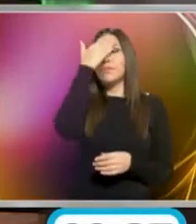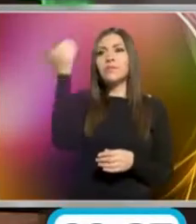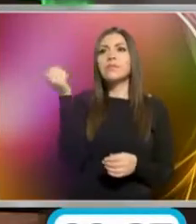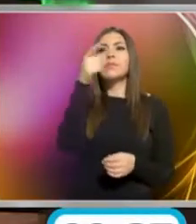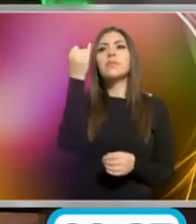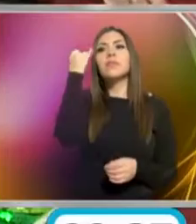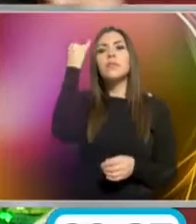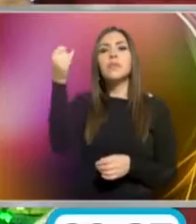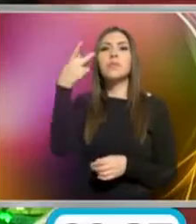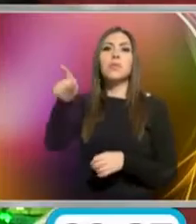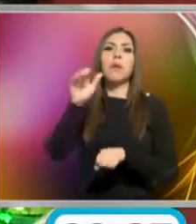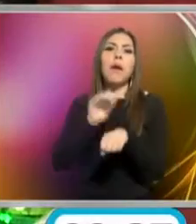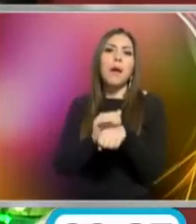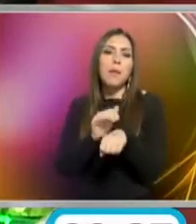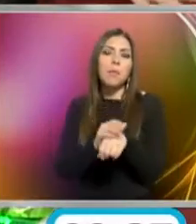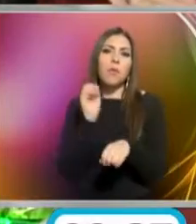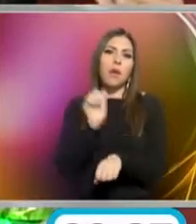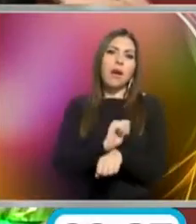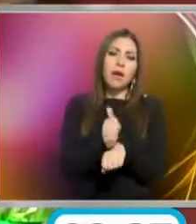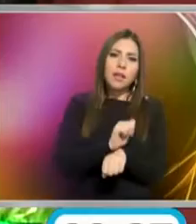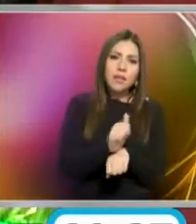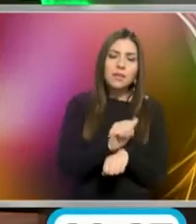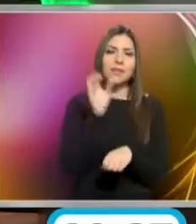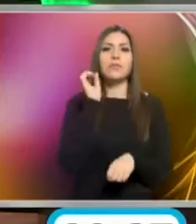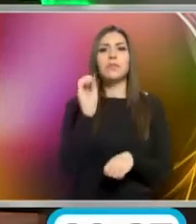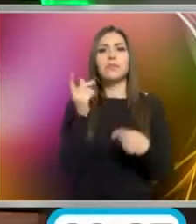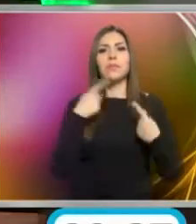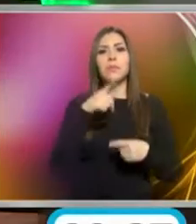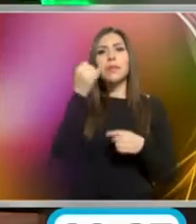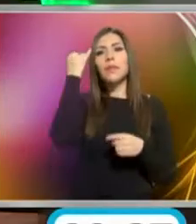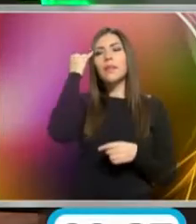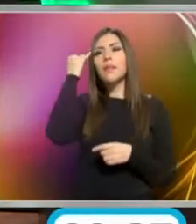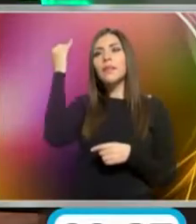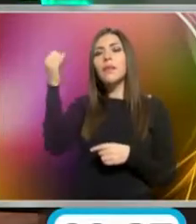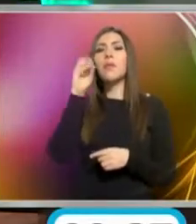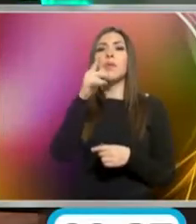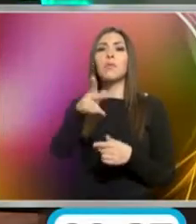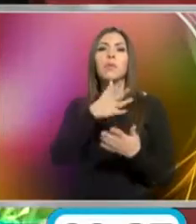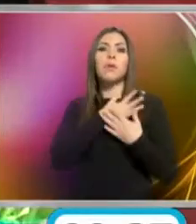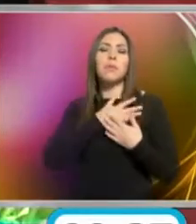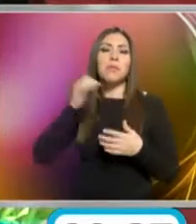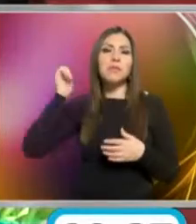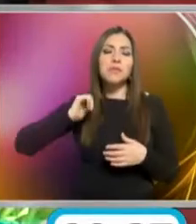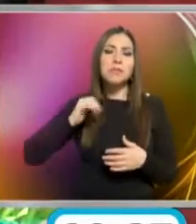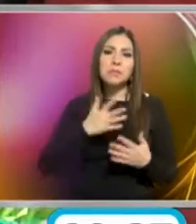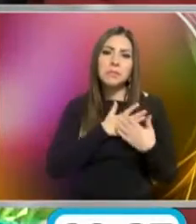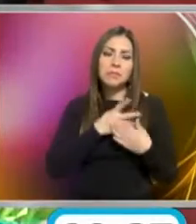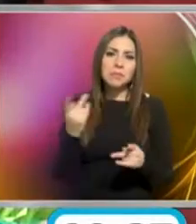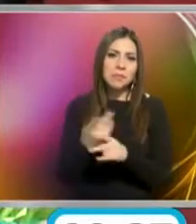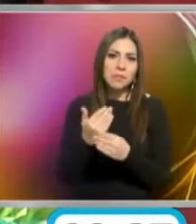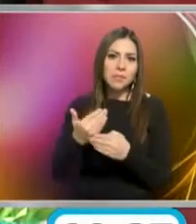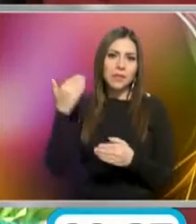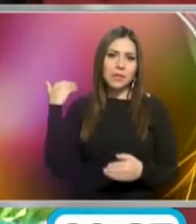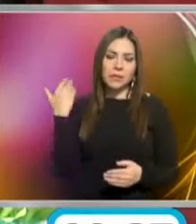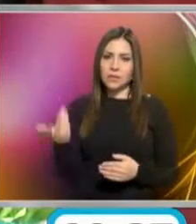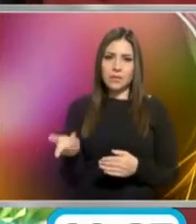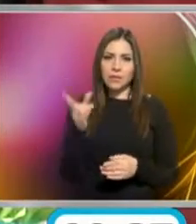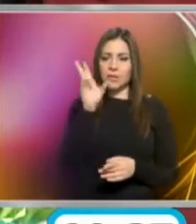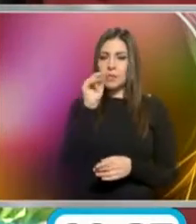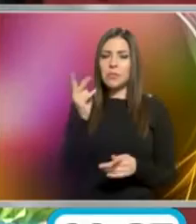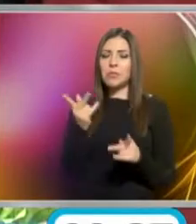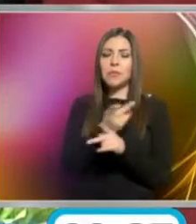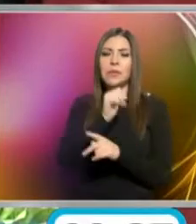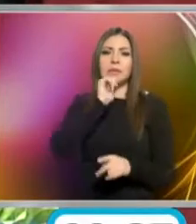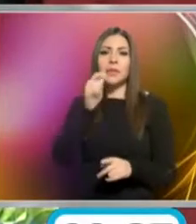con algún compañero o compañera, algún artista, con algún amor del pasado, qué sé yo, ¿no? ¿Quién está libre de sus tentaciones, aunque sea en